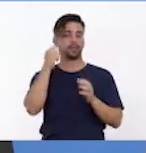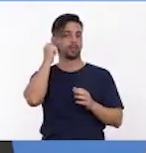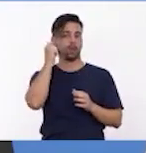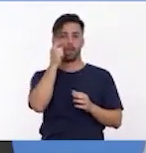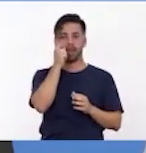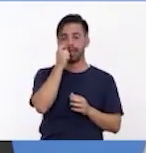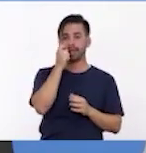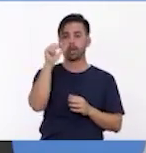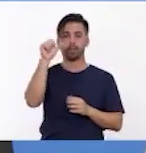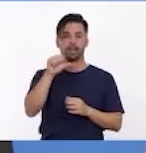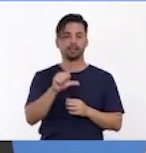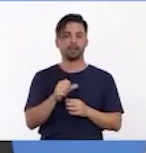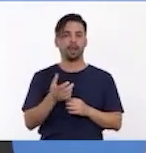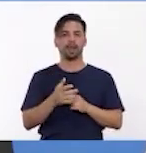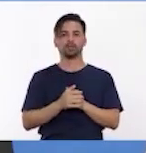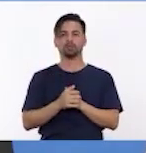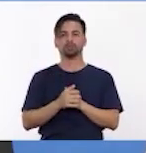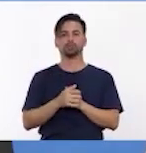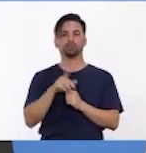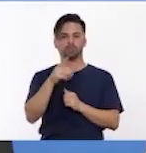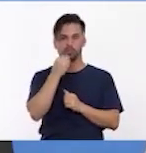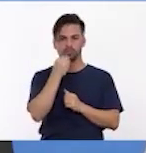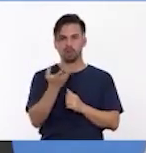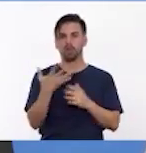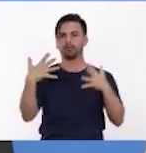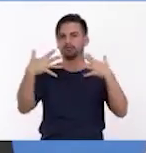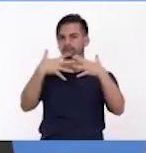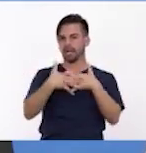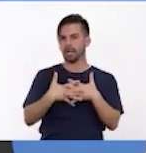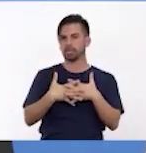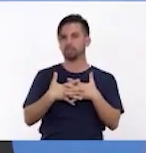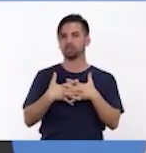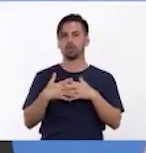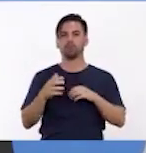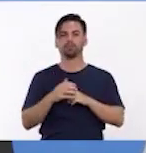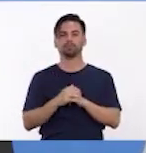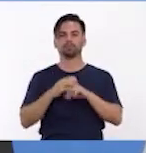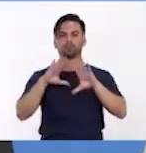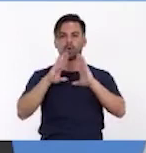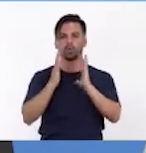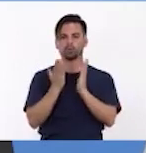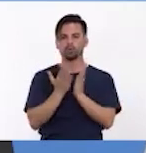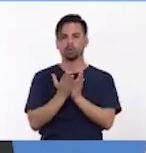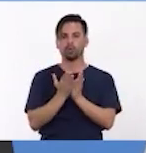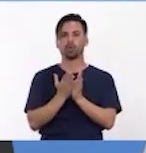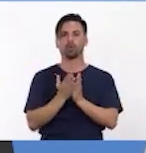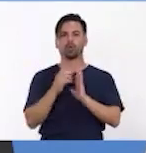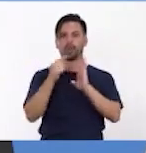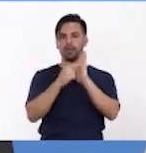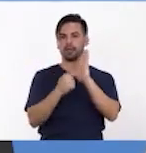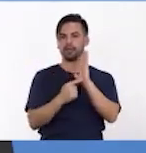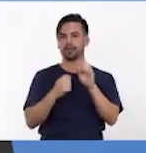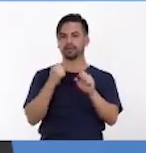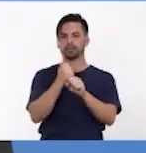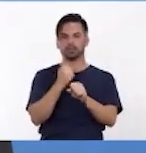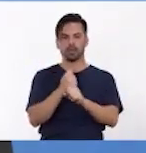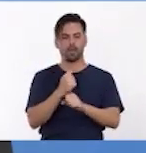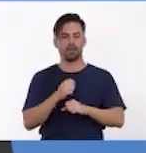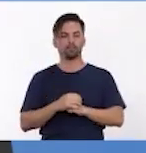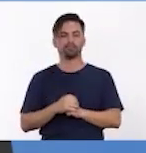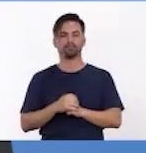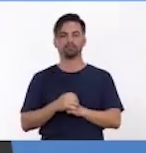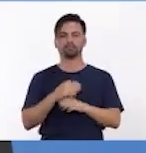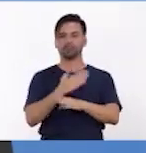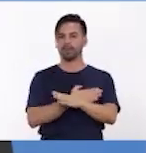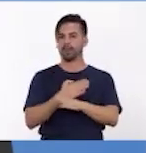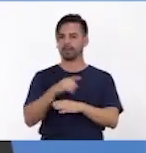maltrato, de la violencia, y todo eso buscando que tenga relación con los elementos que ustedes están planteando en su trabajo.